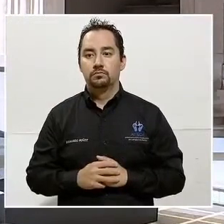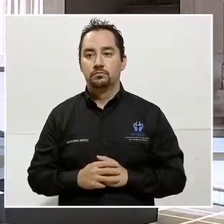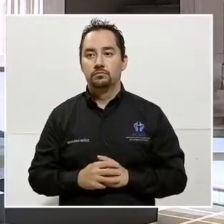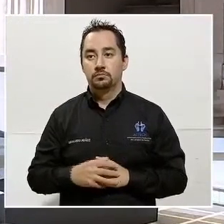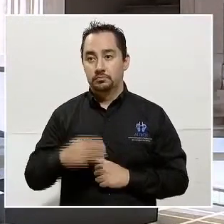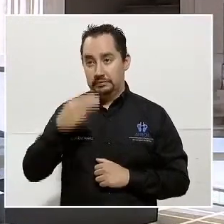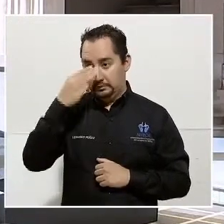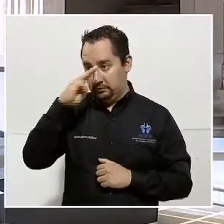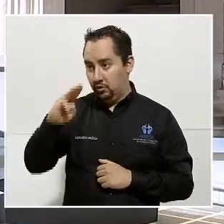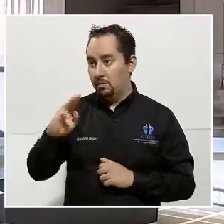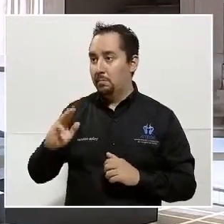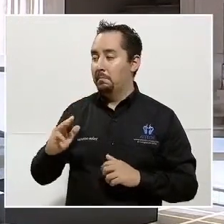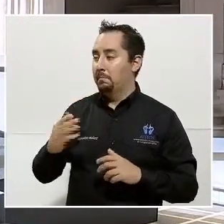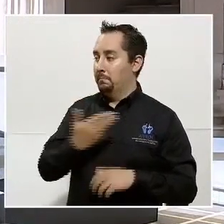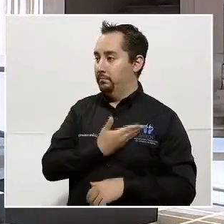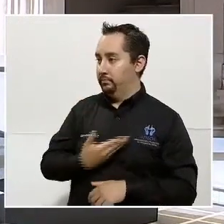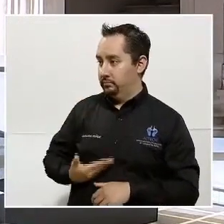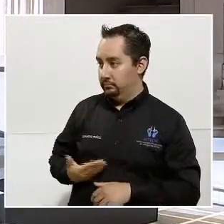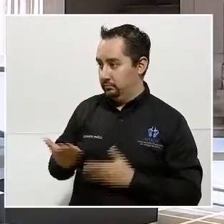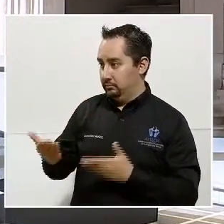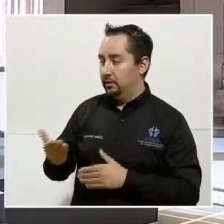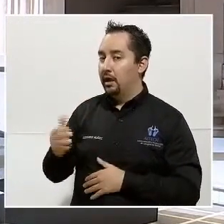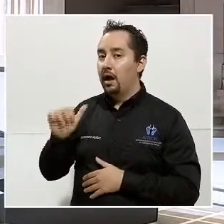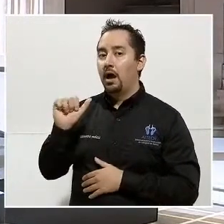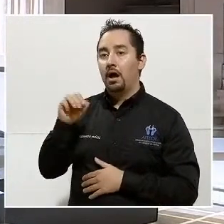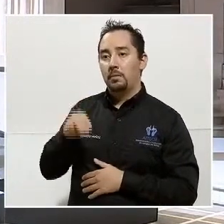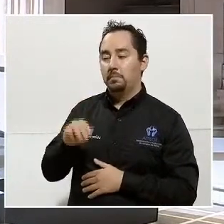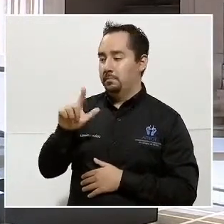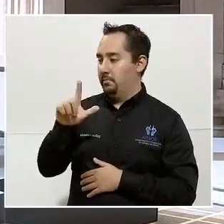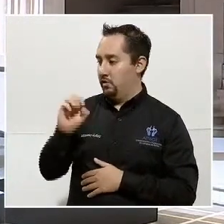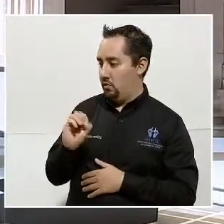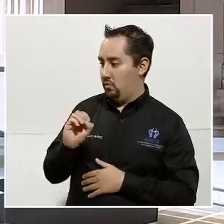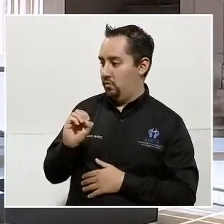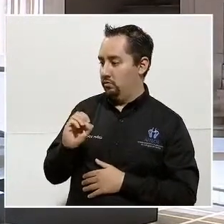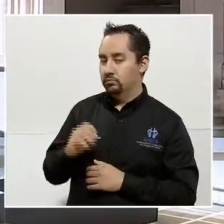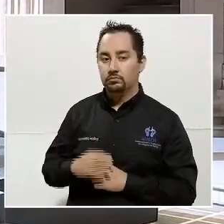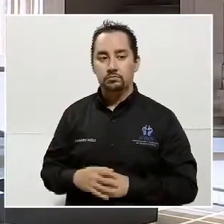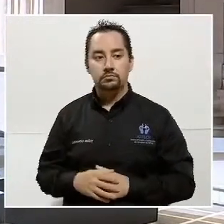Señor Presidente de la República, Andrés Manuel López Obrador,